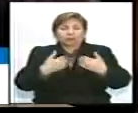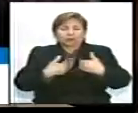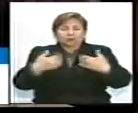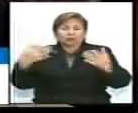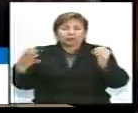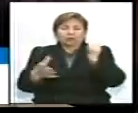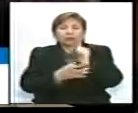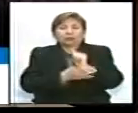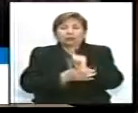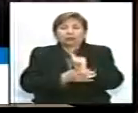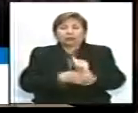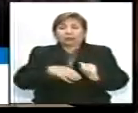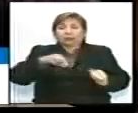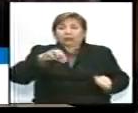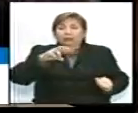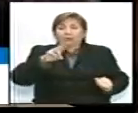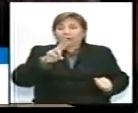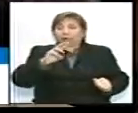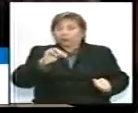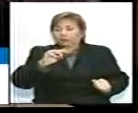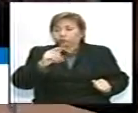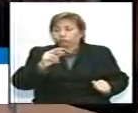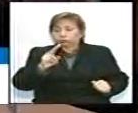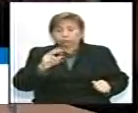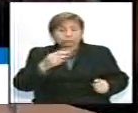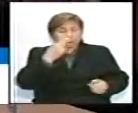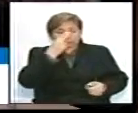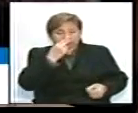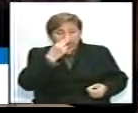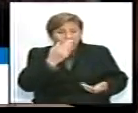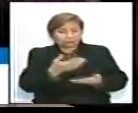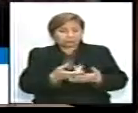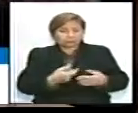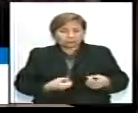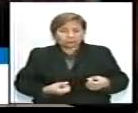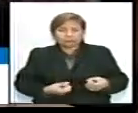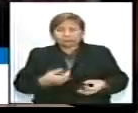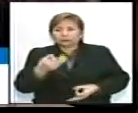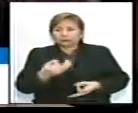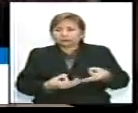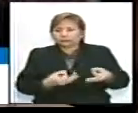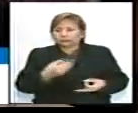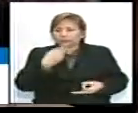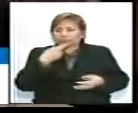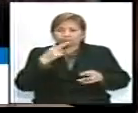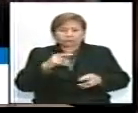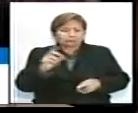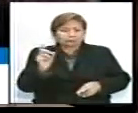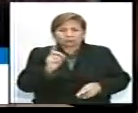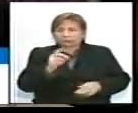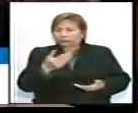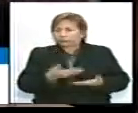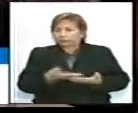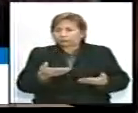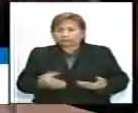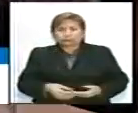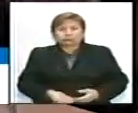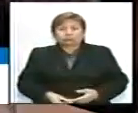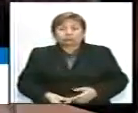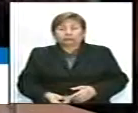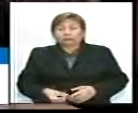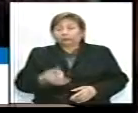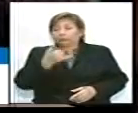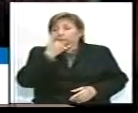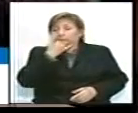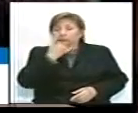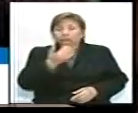petición de prisión preventiva, pero de manera increíble desde el Ministerio Público y del Poder Judicial esa respuesta no se ha dado. Lo que ha